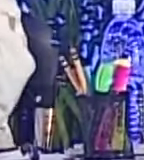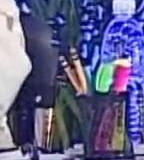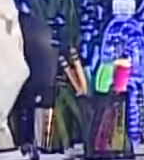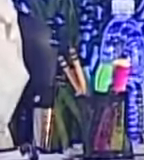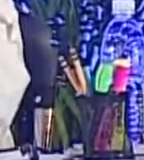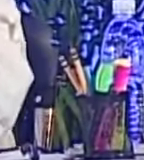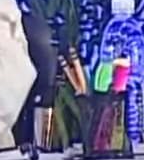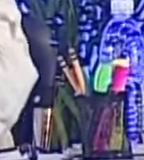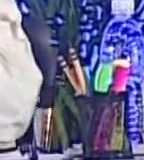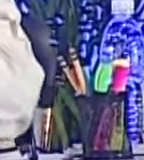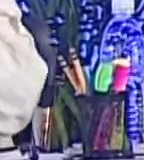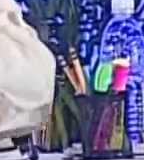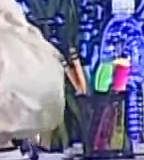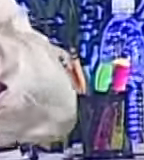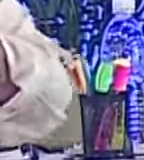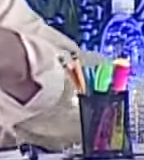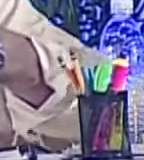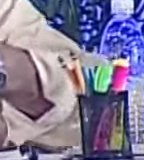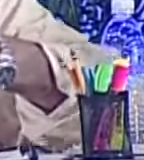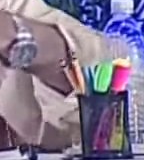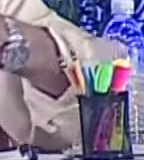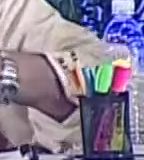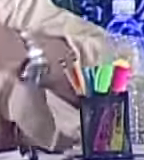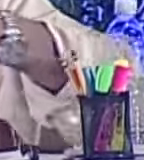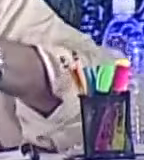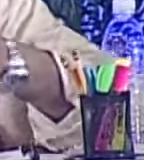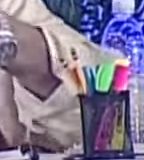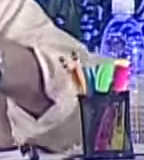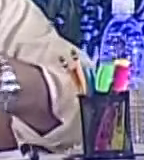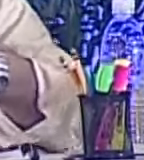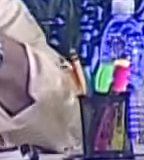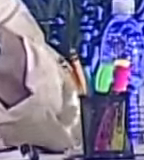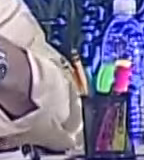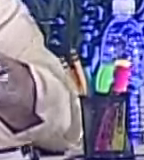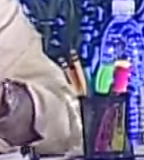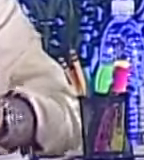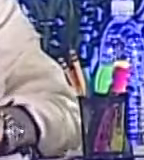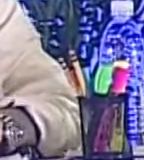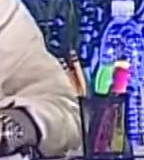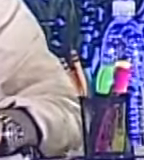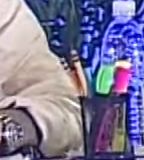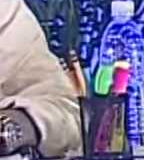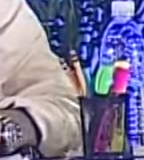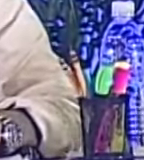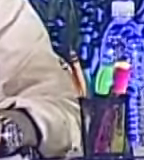y cuando eso llegue debe encontrarnos a nosotros ya con, mira, los motores prendidos, trabajando, avanzando.